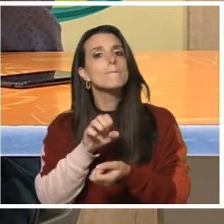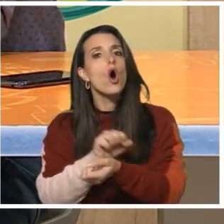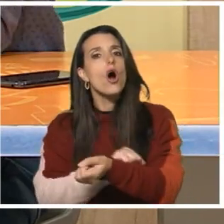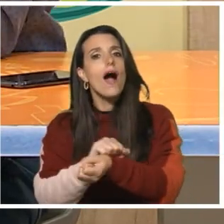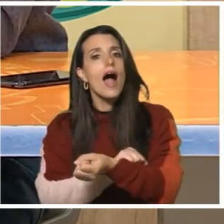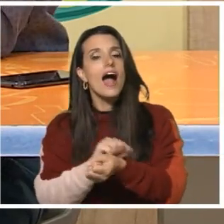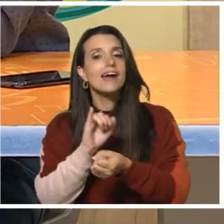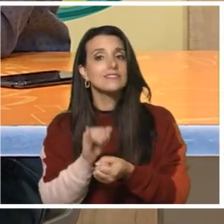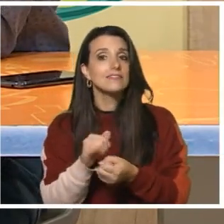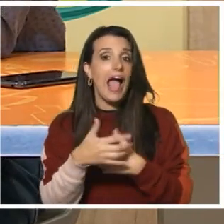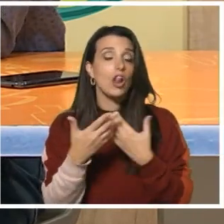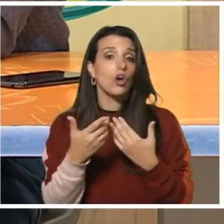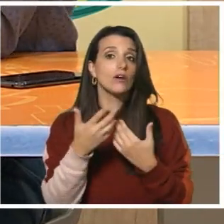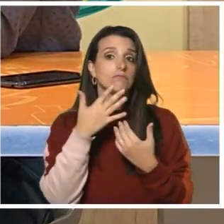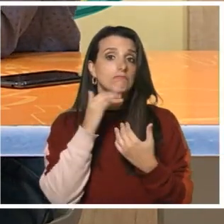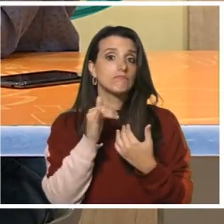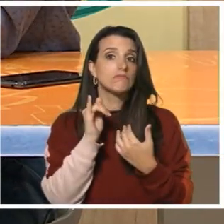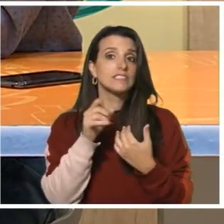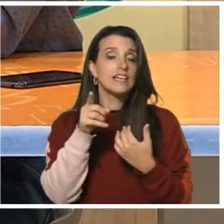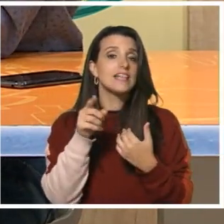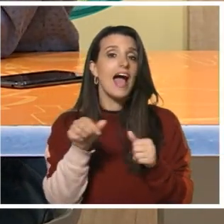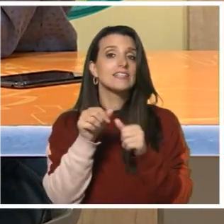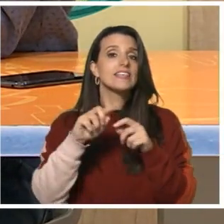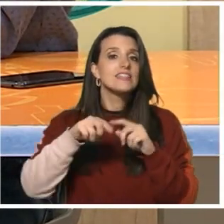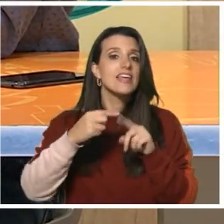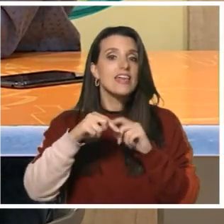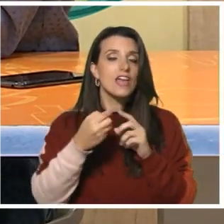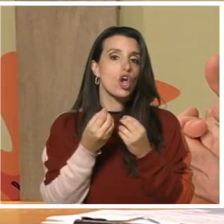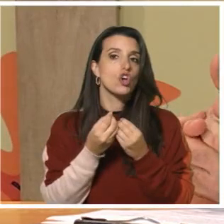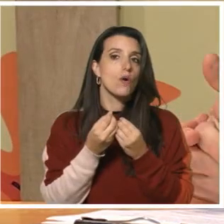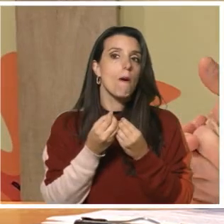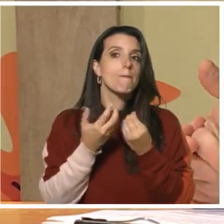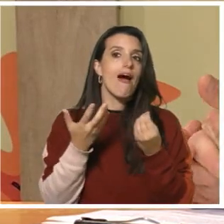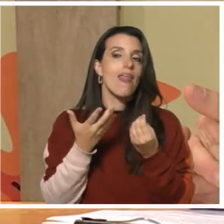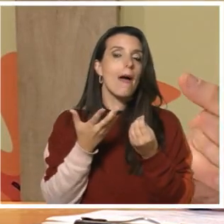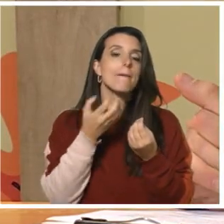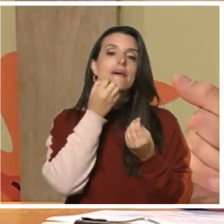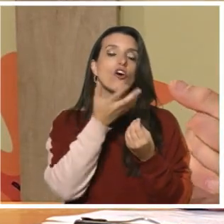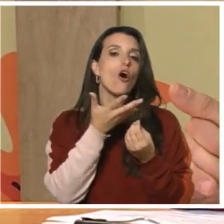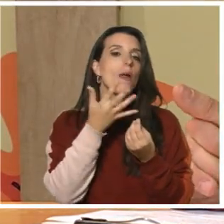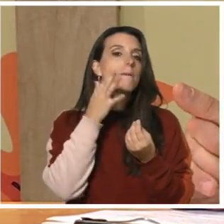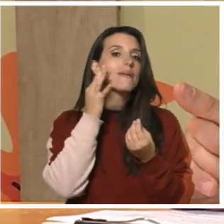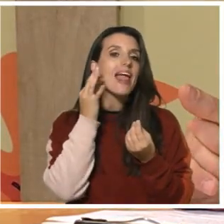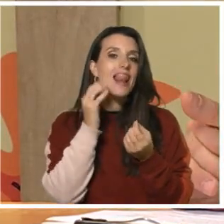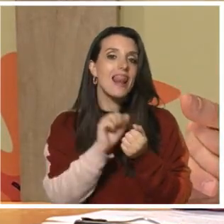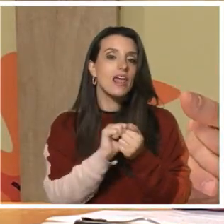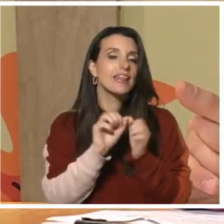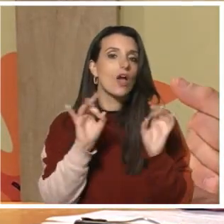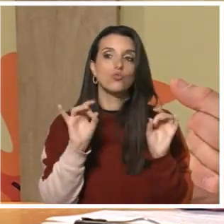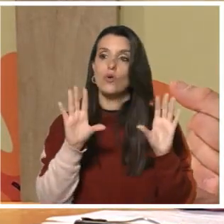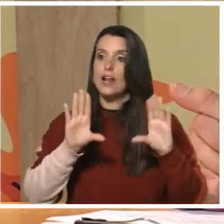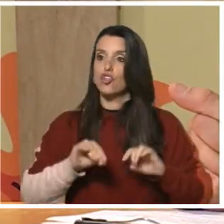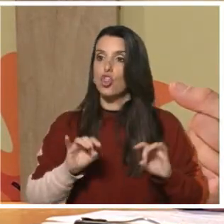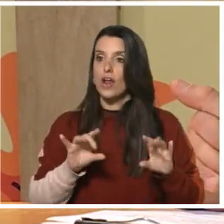algo? Esto es silosisal, que ella misma la teje y es como para que te folies mejor la piel. Y es todo natural, por lo que